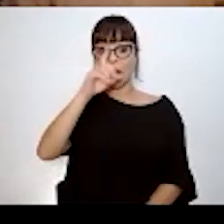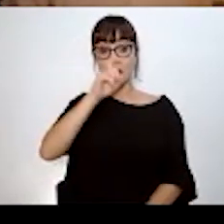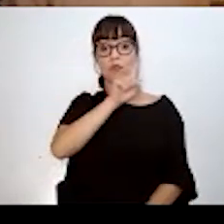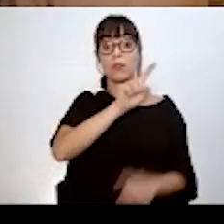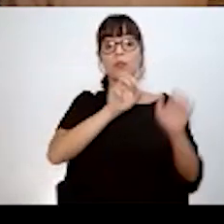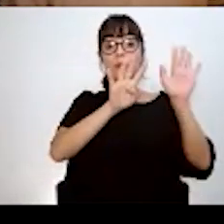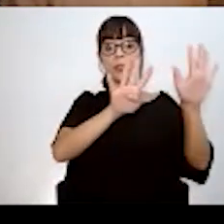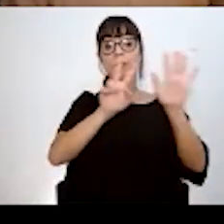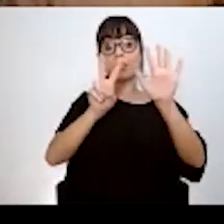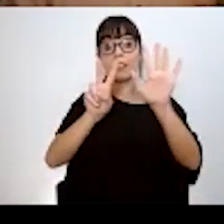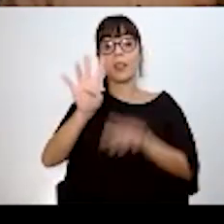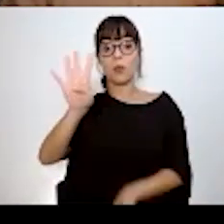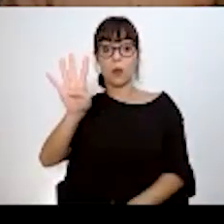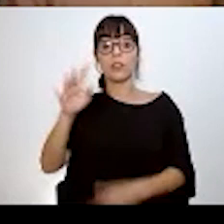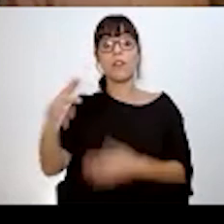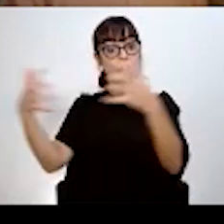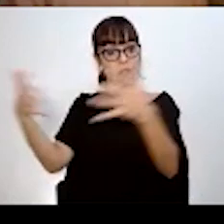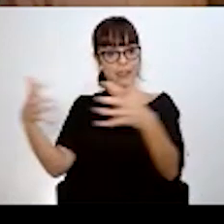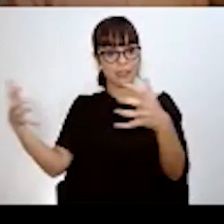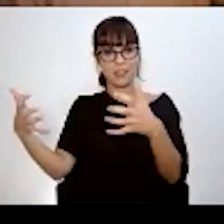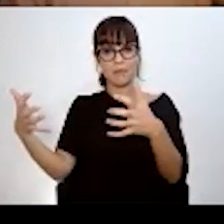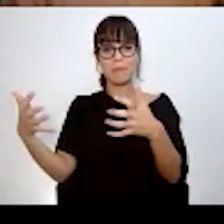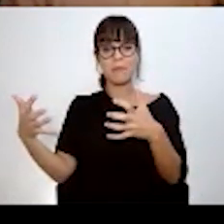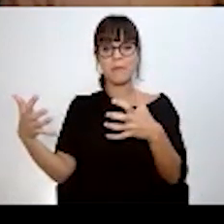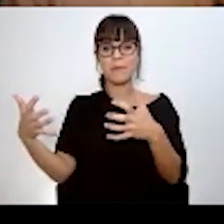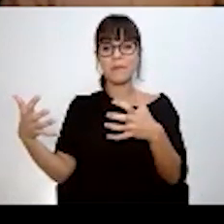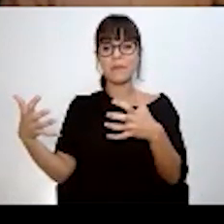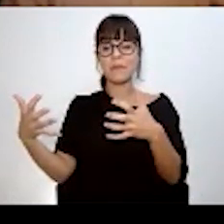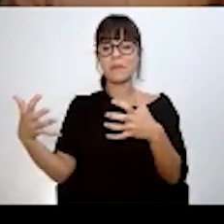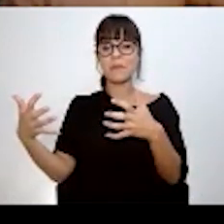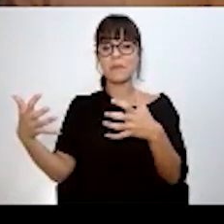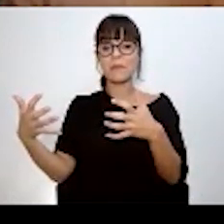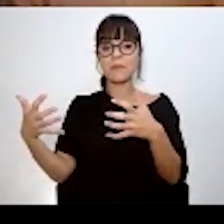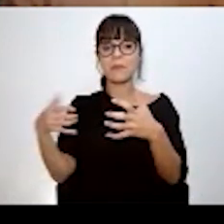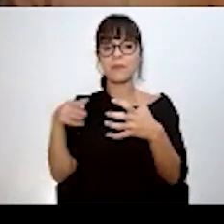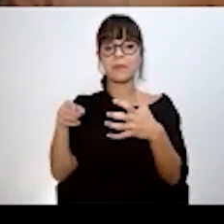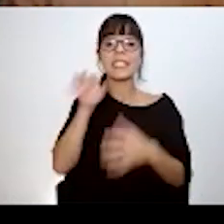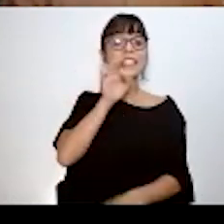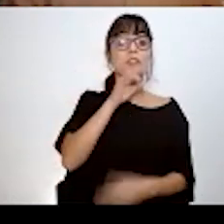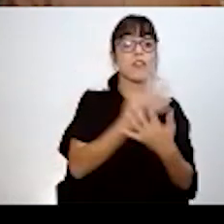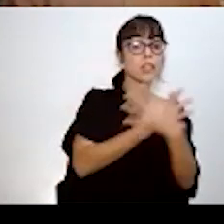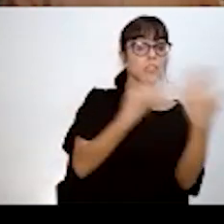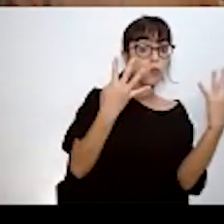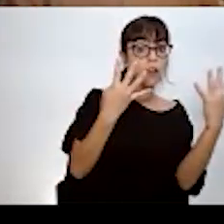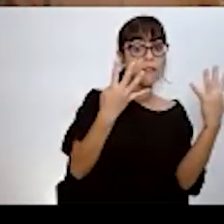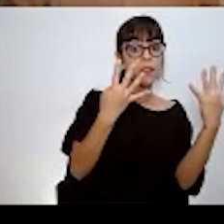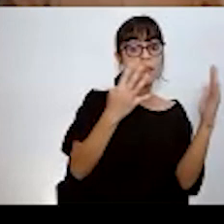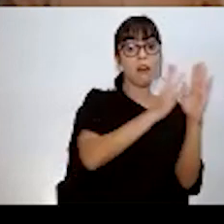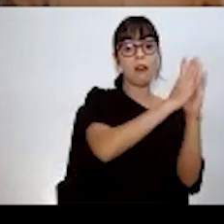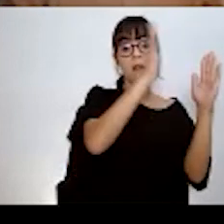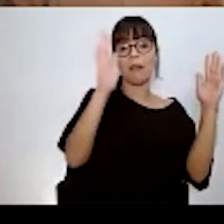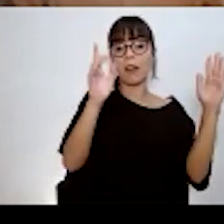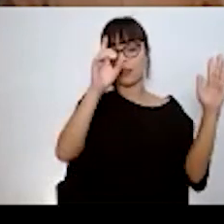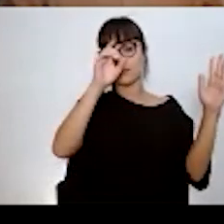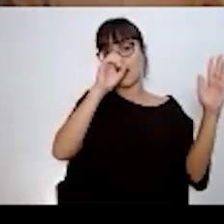punto de inflexión entre lo que son los estudios de finales del siglo XIX y los primeros dos tercios